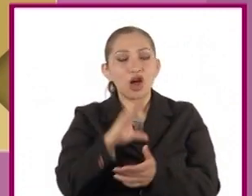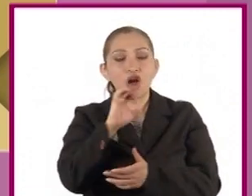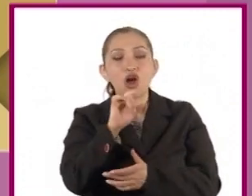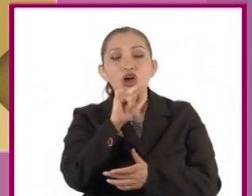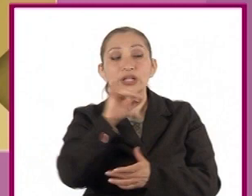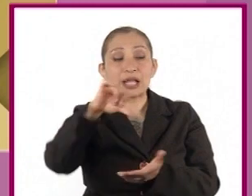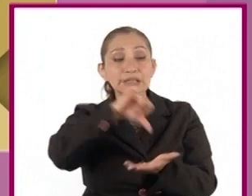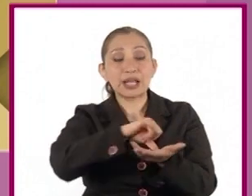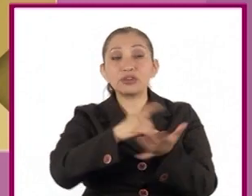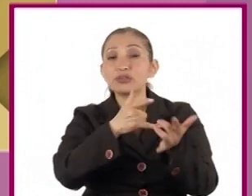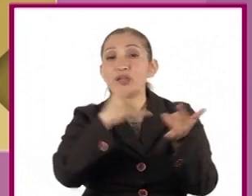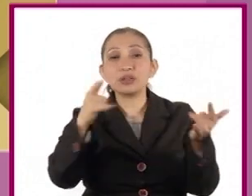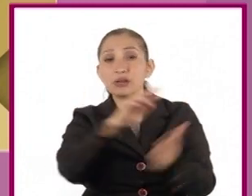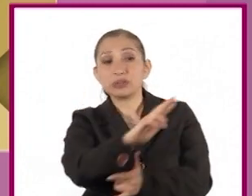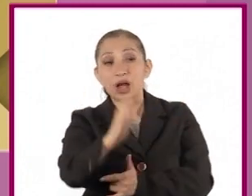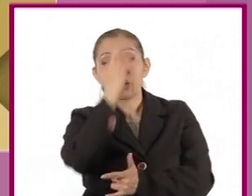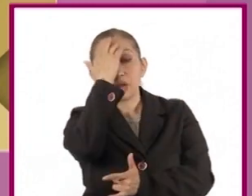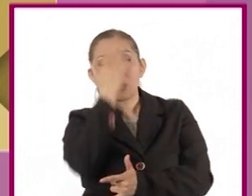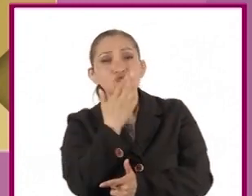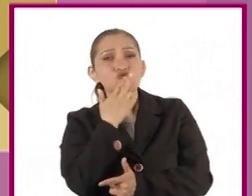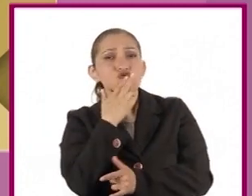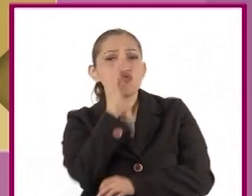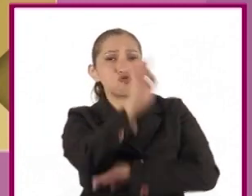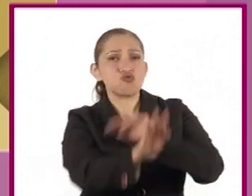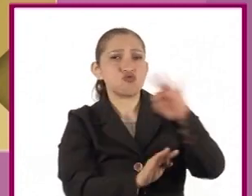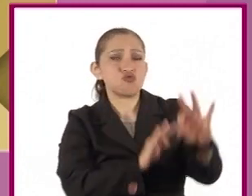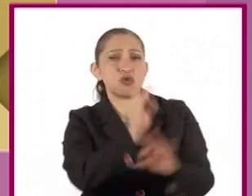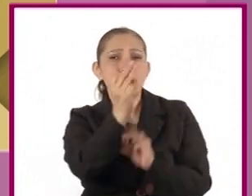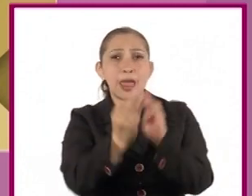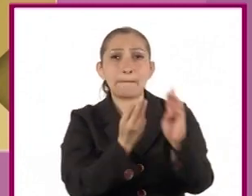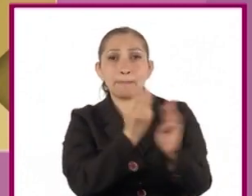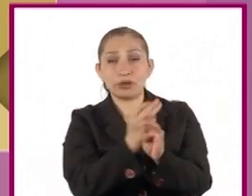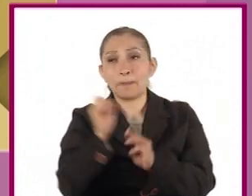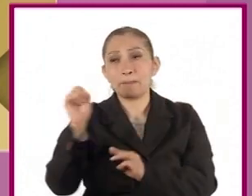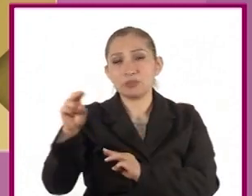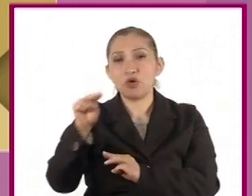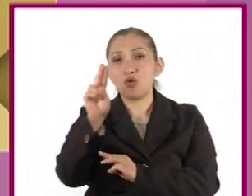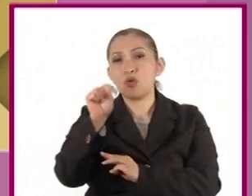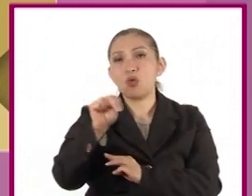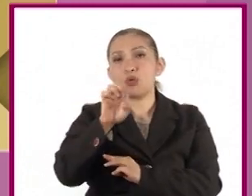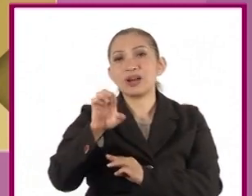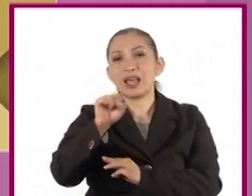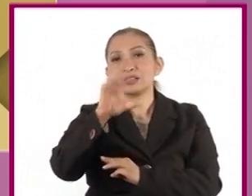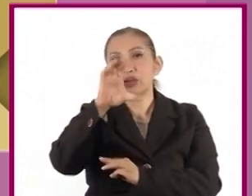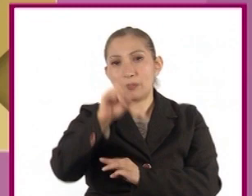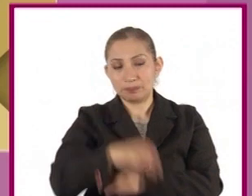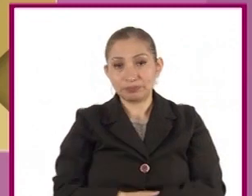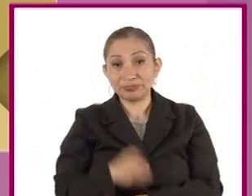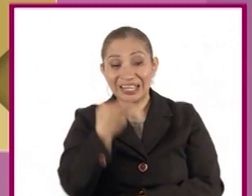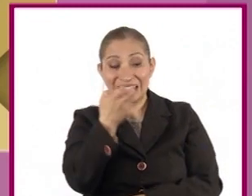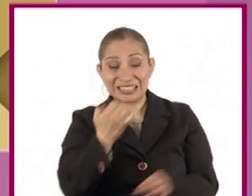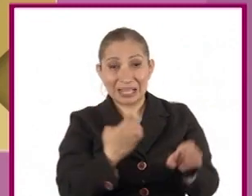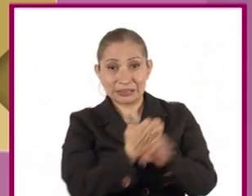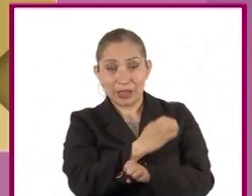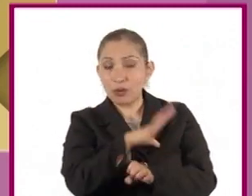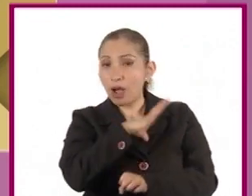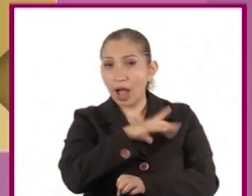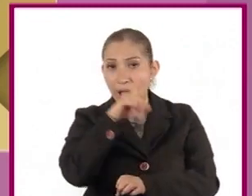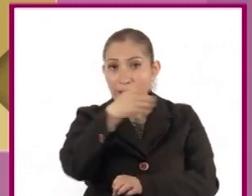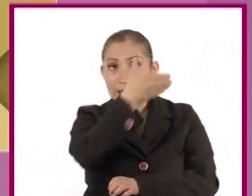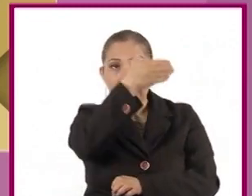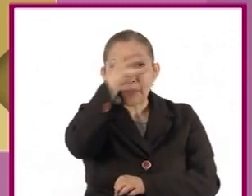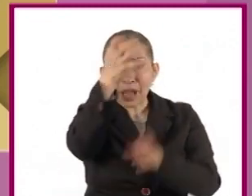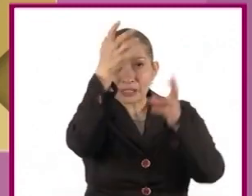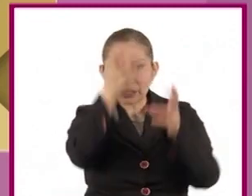centro histórico es reconocido como Patrimonio de la Humanidad por parte de la UNESCO. En este estado predomina el